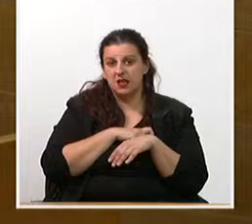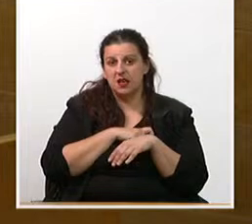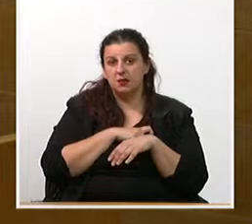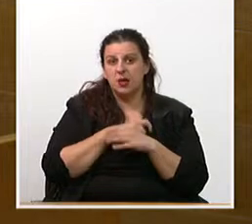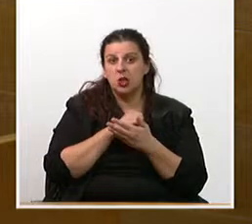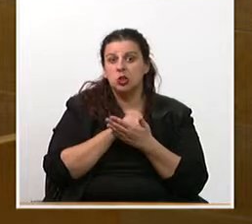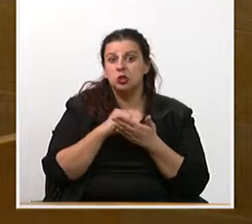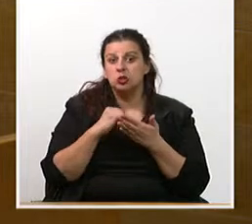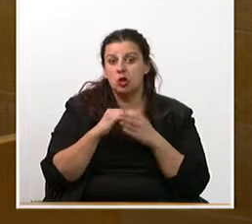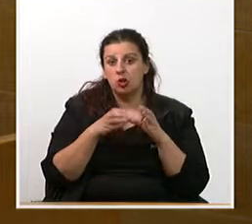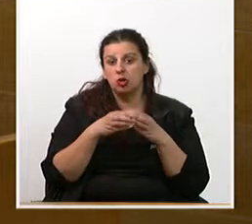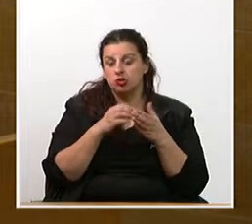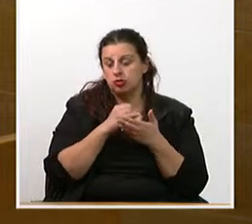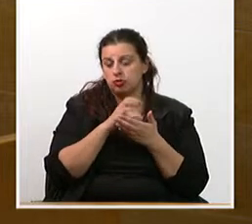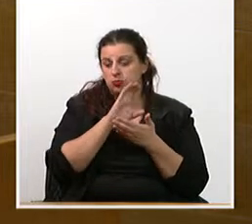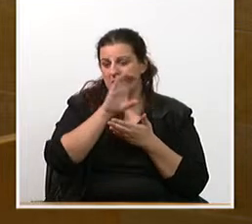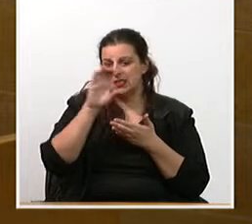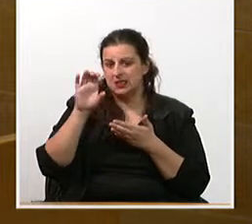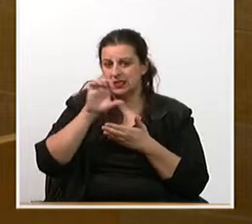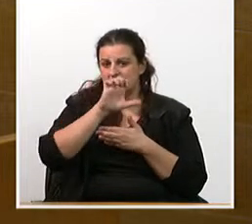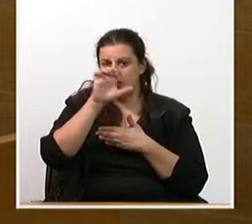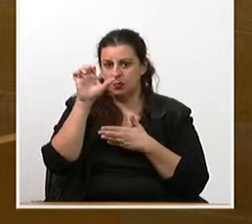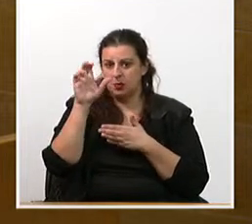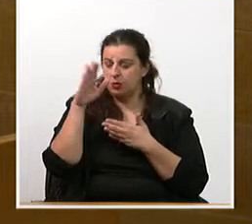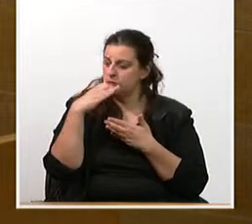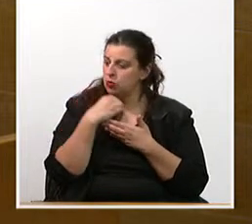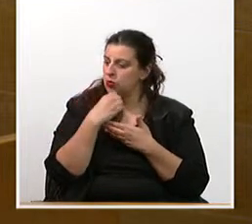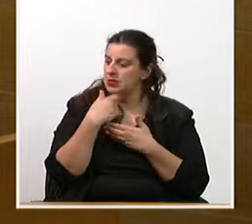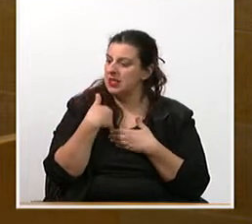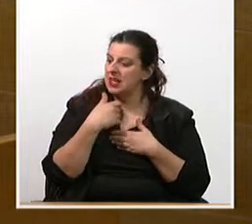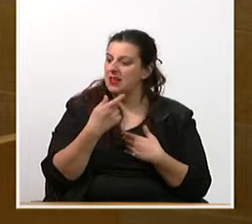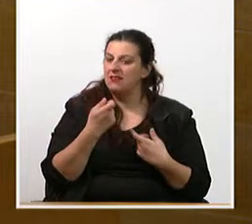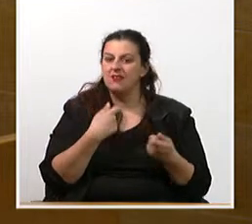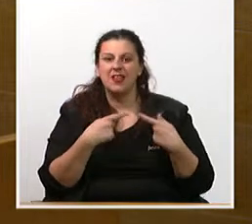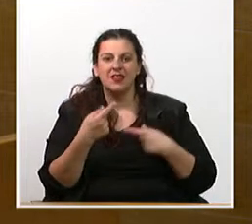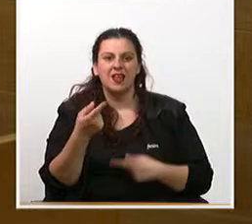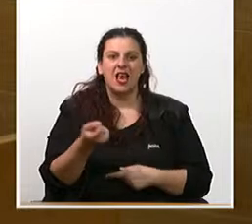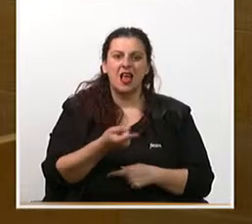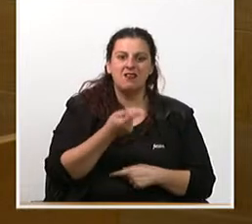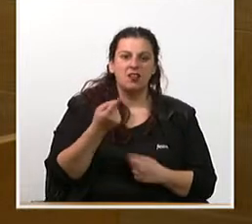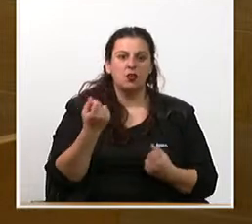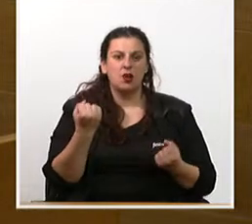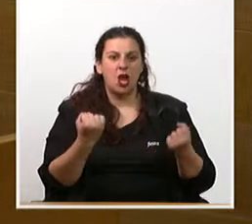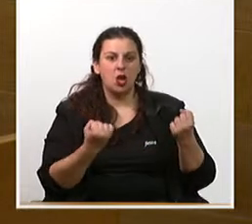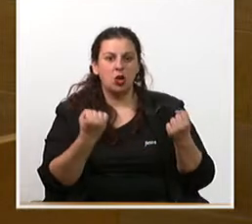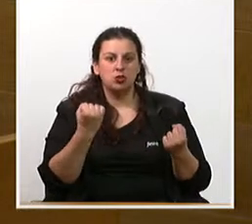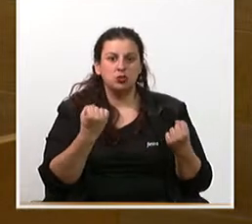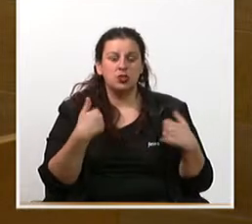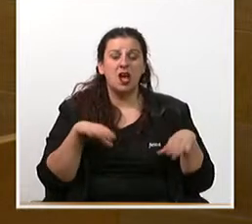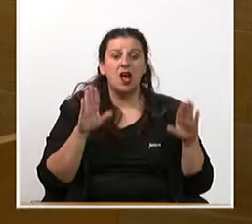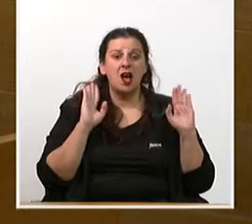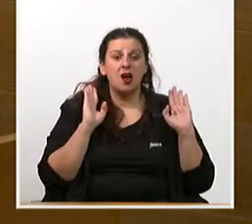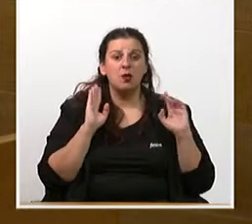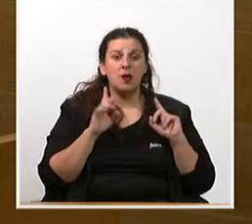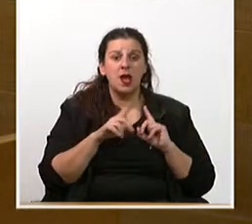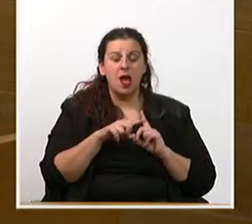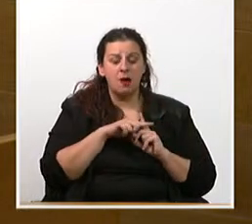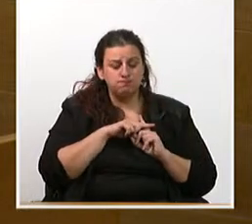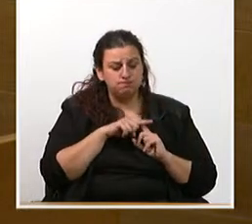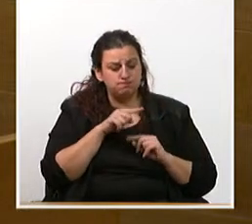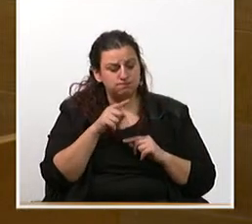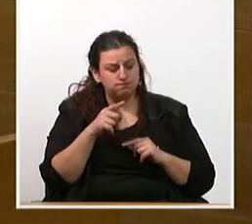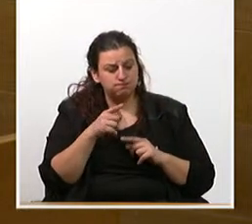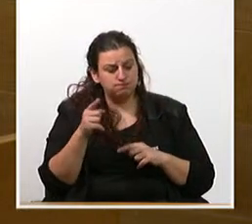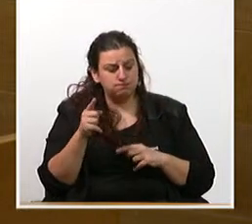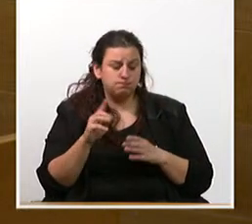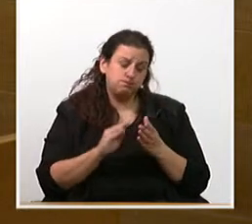socios comunitarios a los que solo les importa poder vender lavadoras y coches Aunque tengan que sacrificar para ello a nuestros productores primarios una